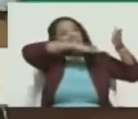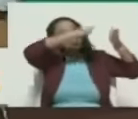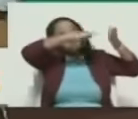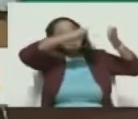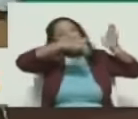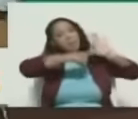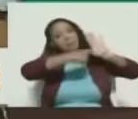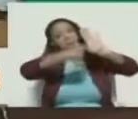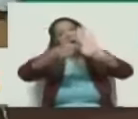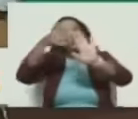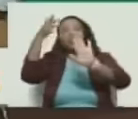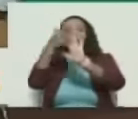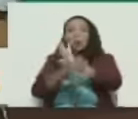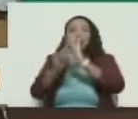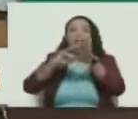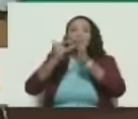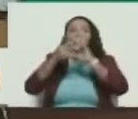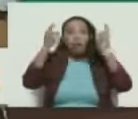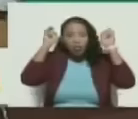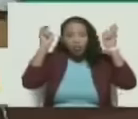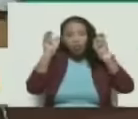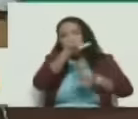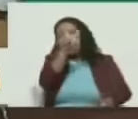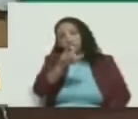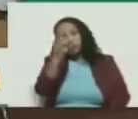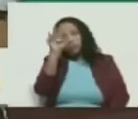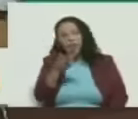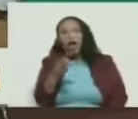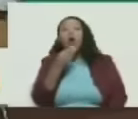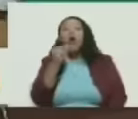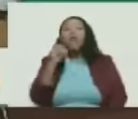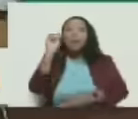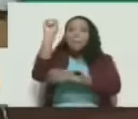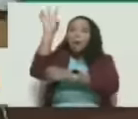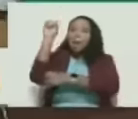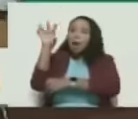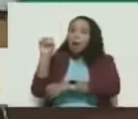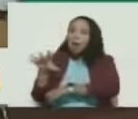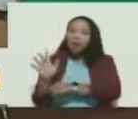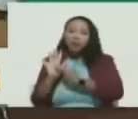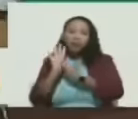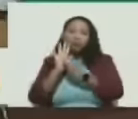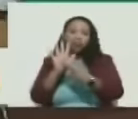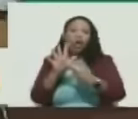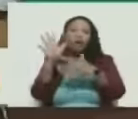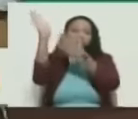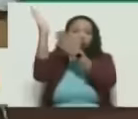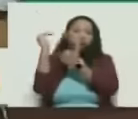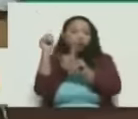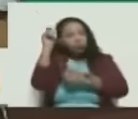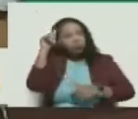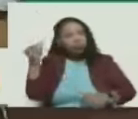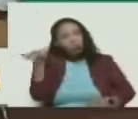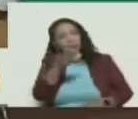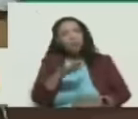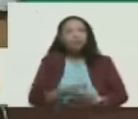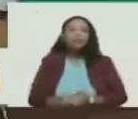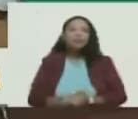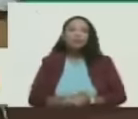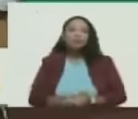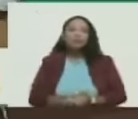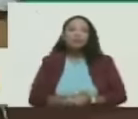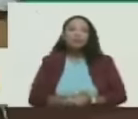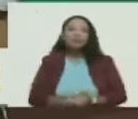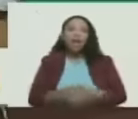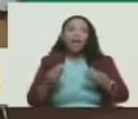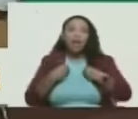hacer ponernos los jóvenes en los semáforos, a llevar el mensaje de la esperanza esperanza de un pueblo de existir,